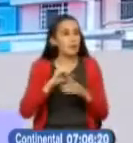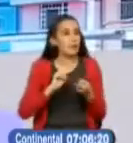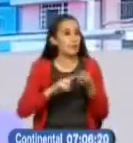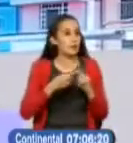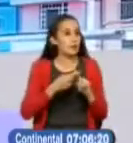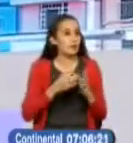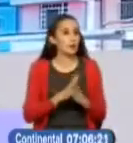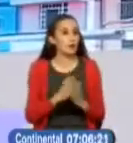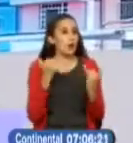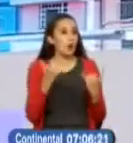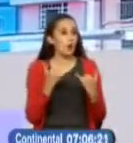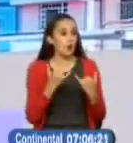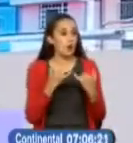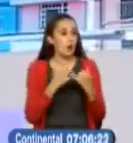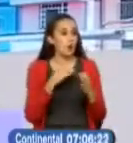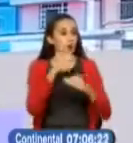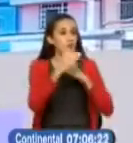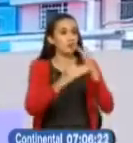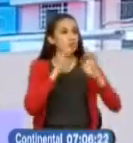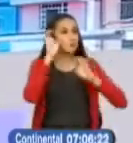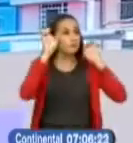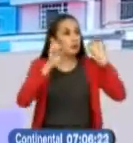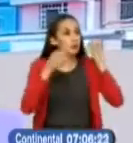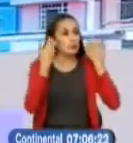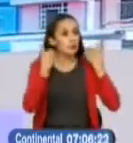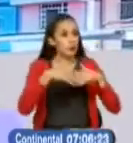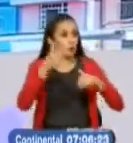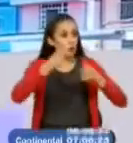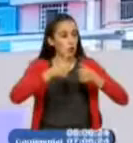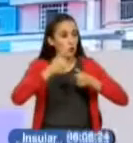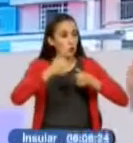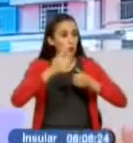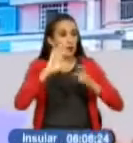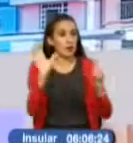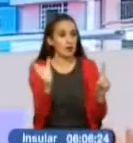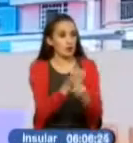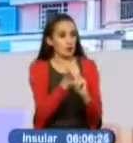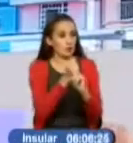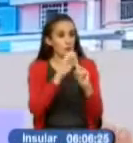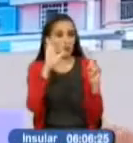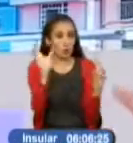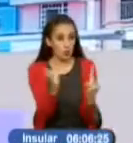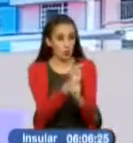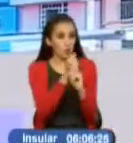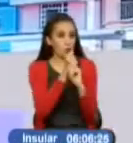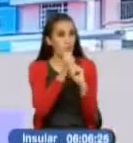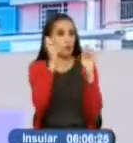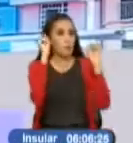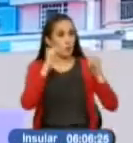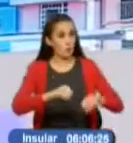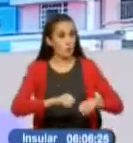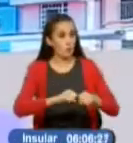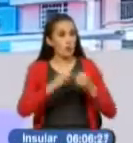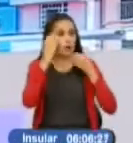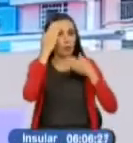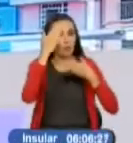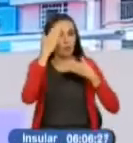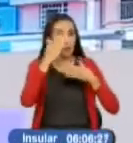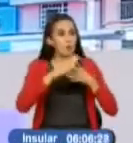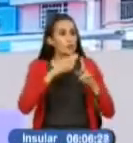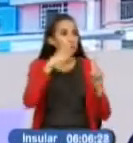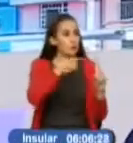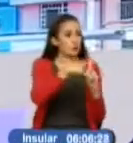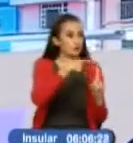se establece es un componente a través del cual básicamente los méritos, pero no solamente los méritos, también políticas de afirmación